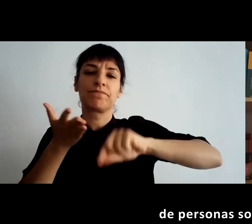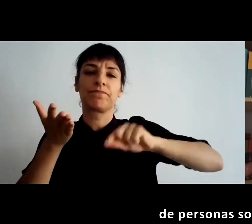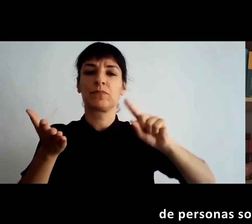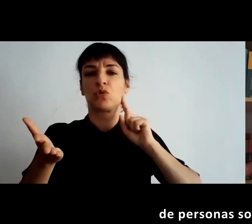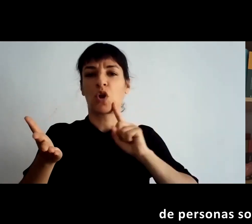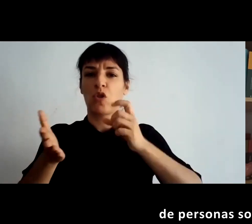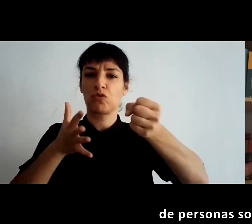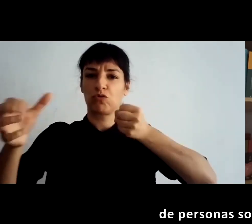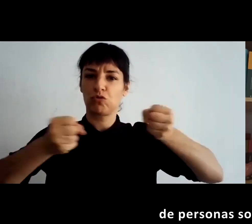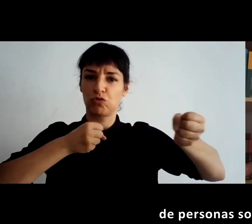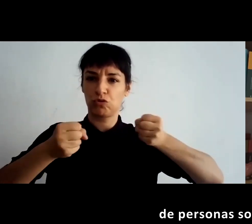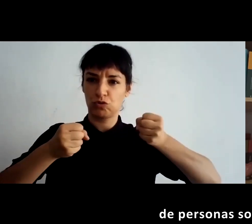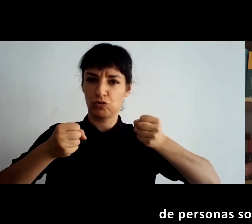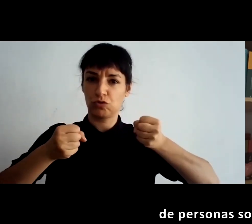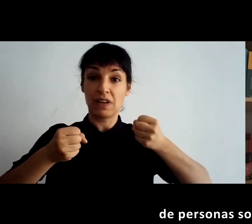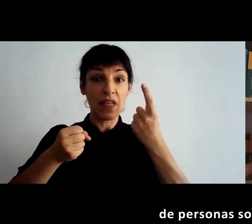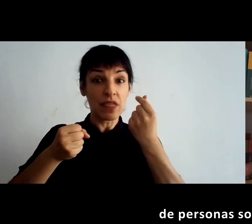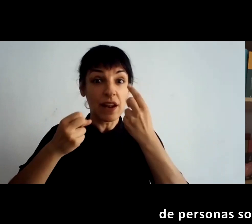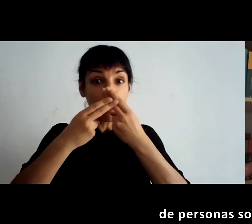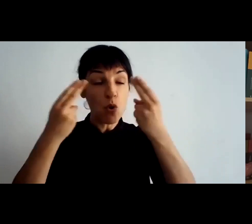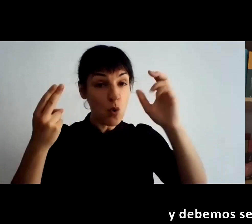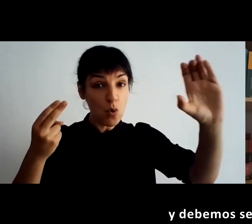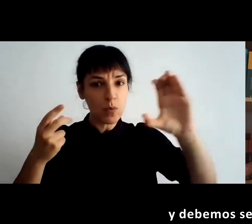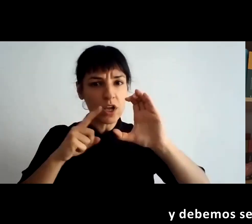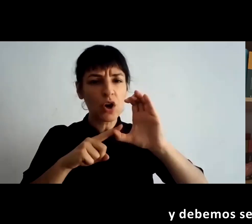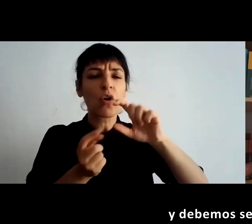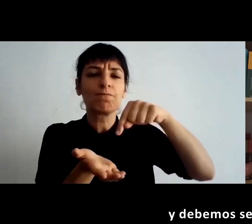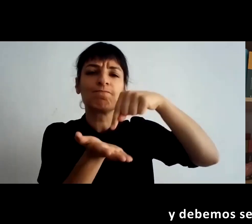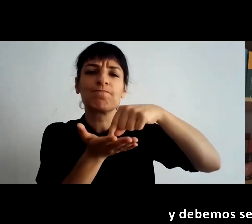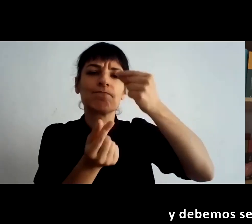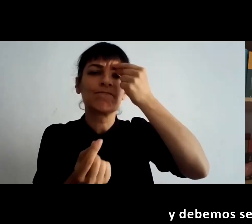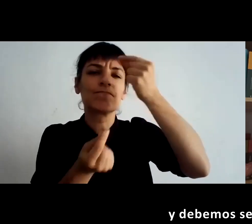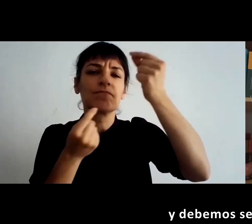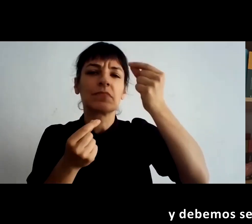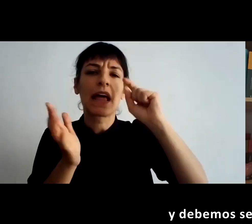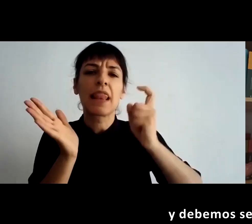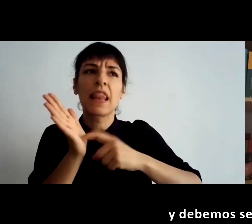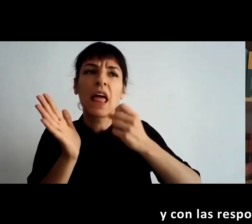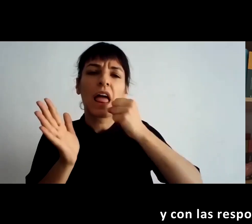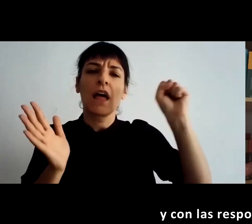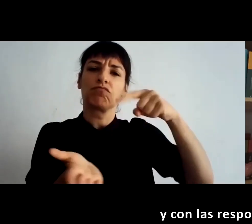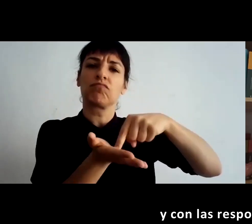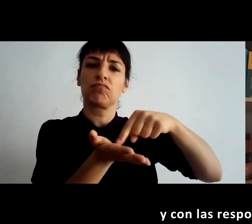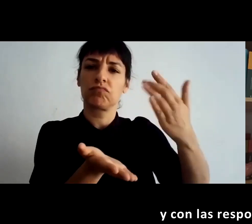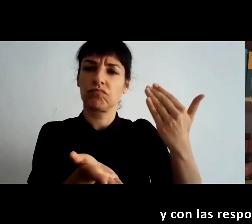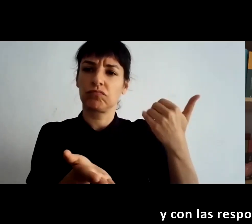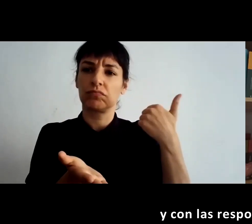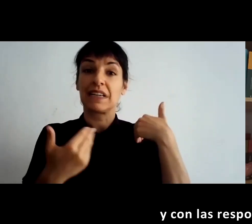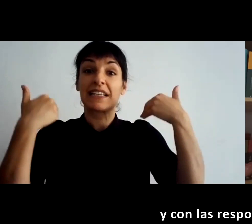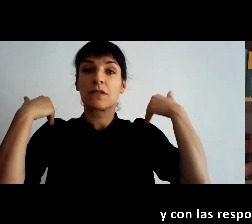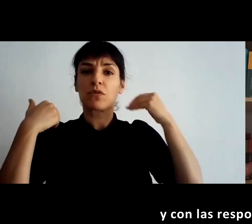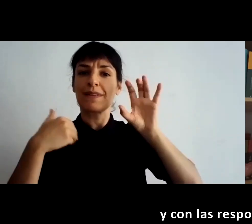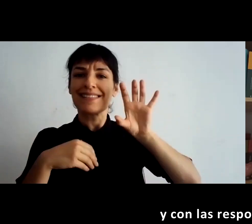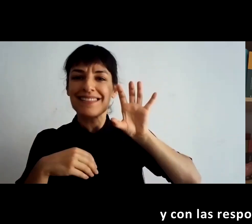sordas, porque se trata de dinero público y debemos ser exigentes con el incumplimiento legal y con las responsabilidades del